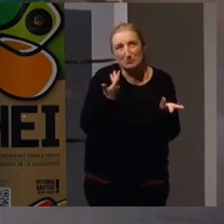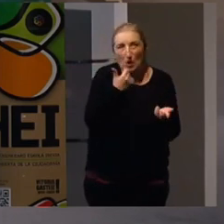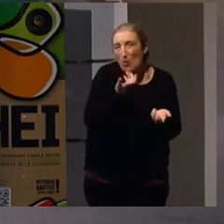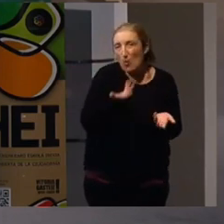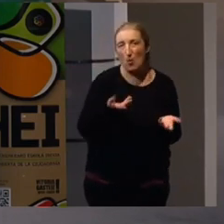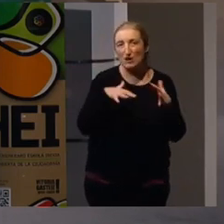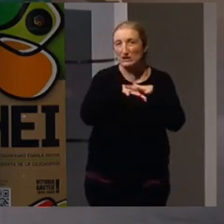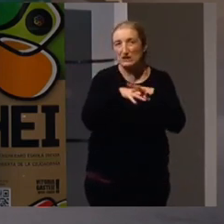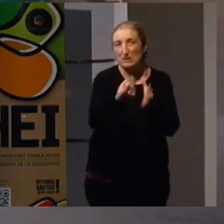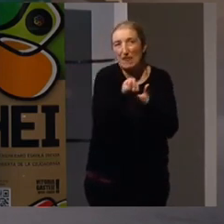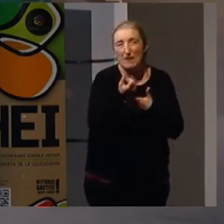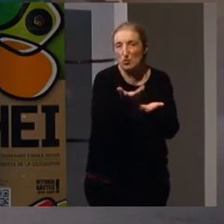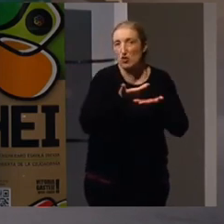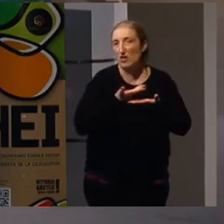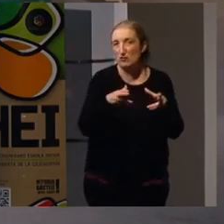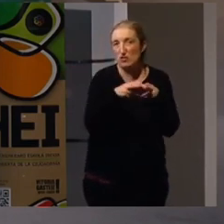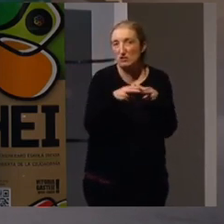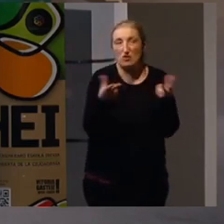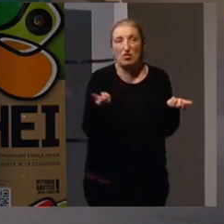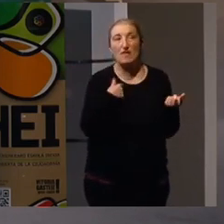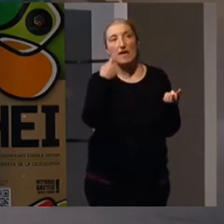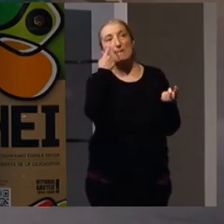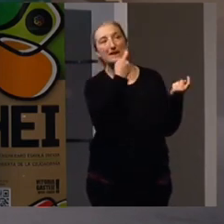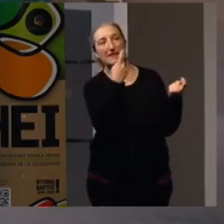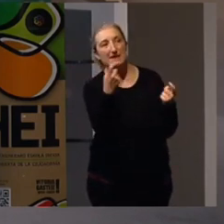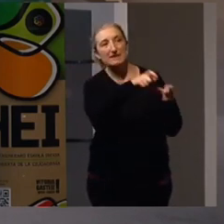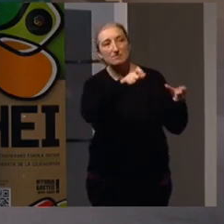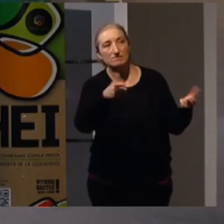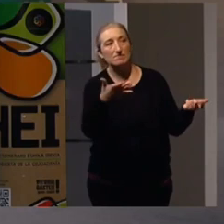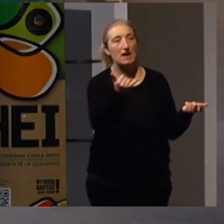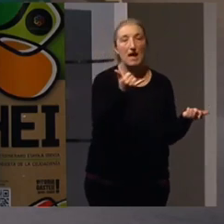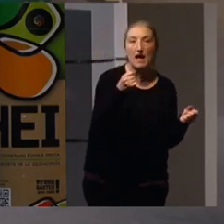hacer crecer ese sistema, de ver qué necesidades tenía la ciudadanía